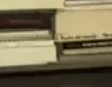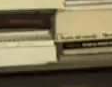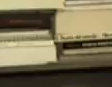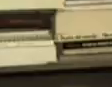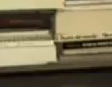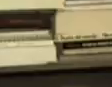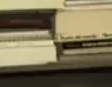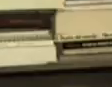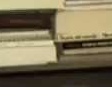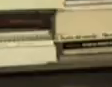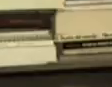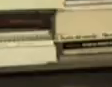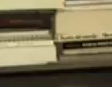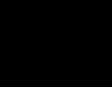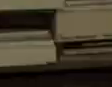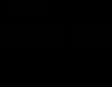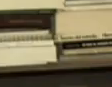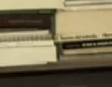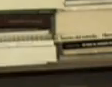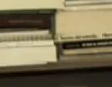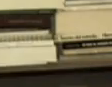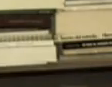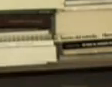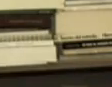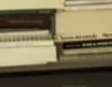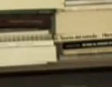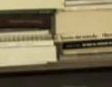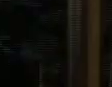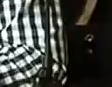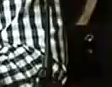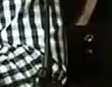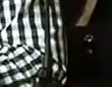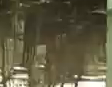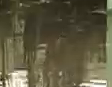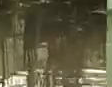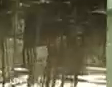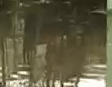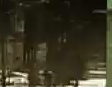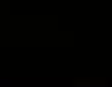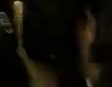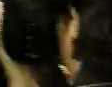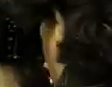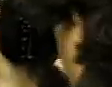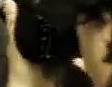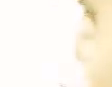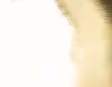morgue. Yo le he pedido al gobernador de la provincia de Buenos Aires una audiencia, porque yo creo que el gobernador, al menos a mí, me debe una